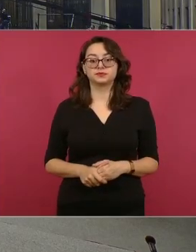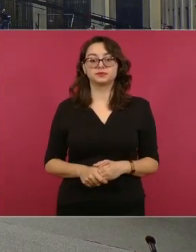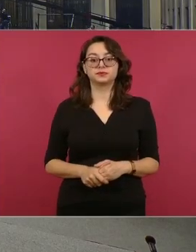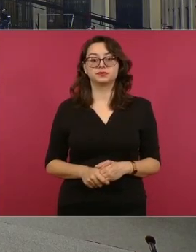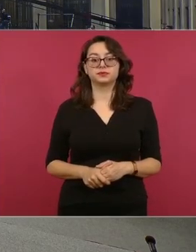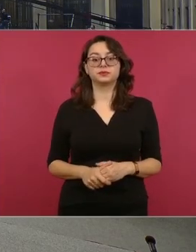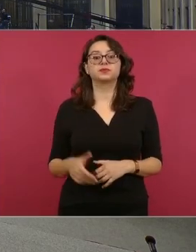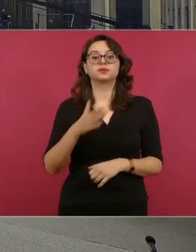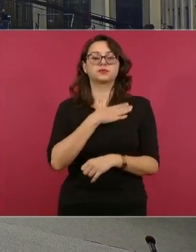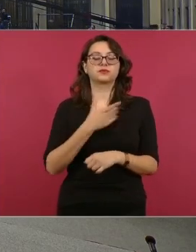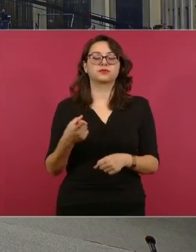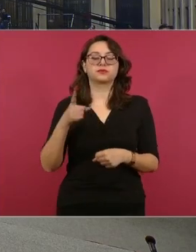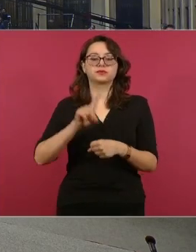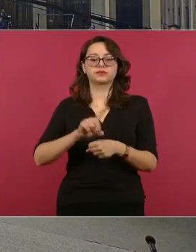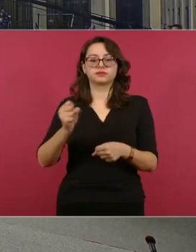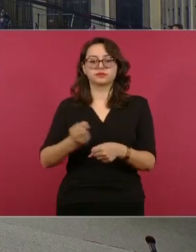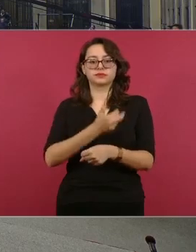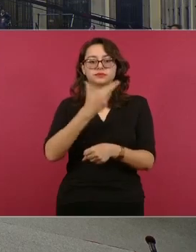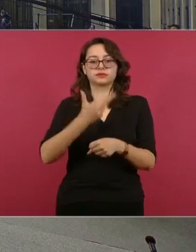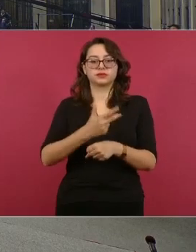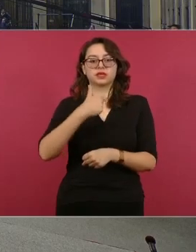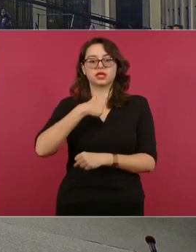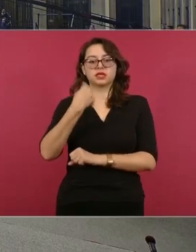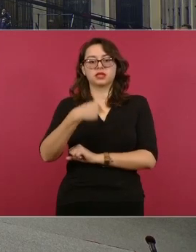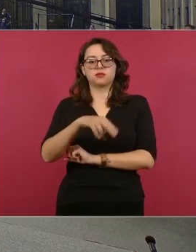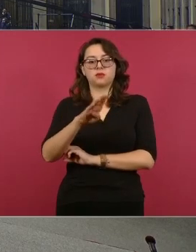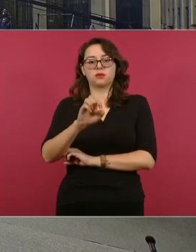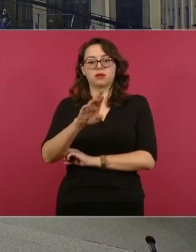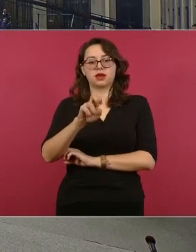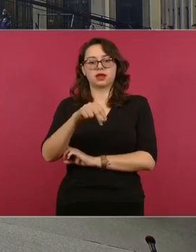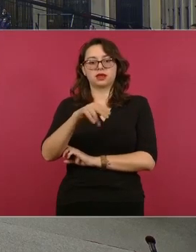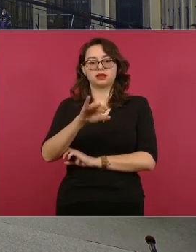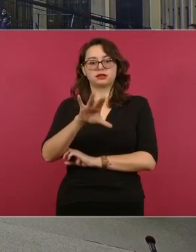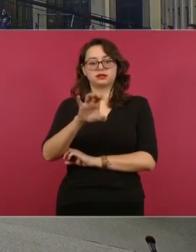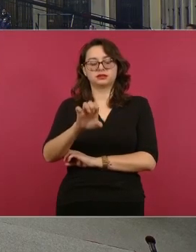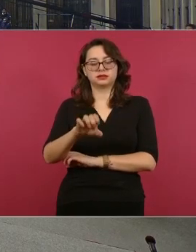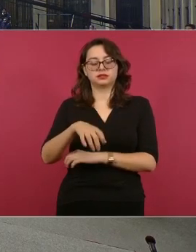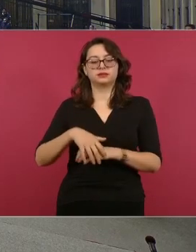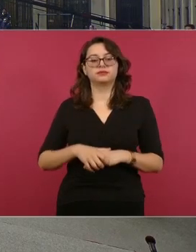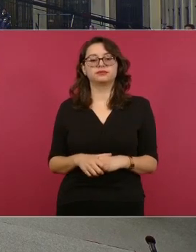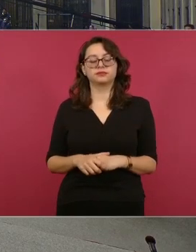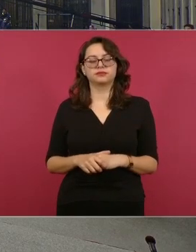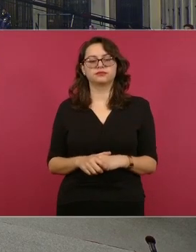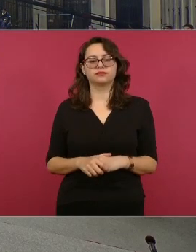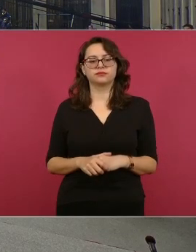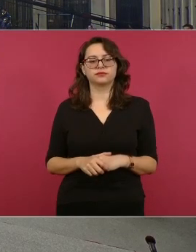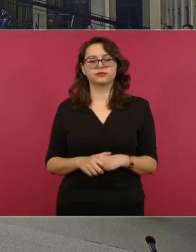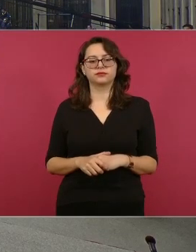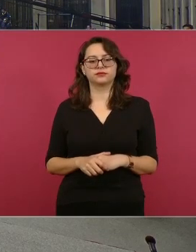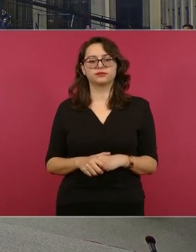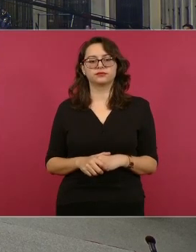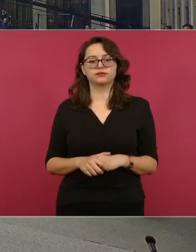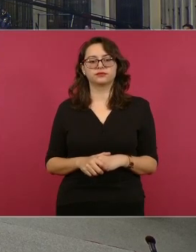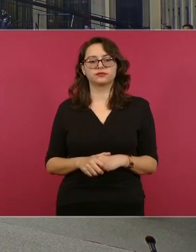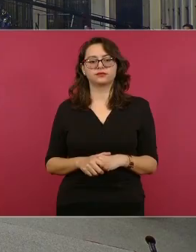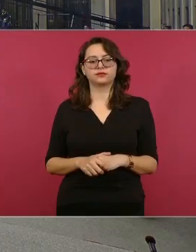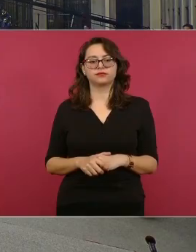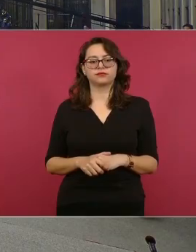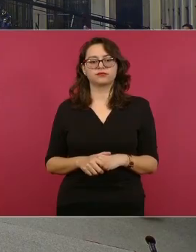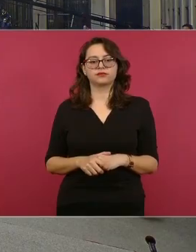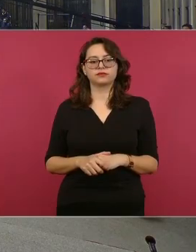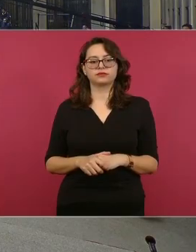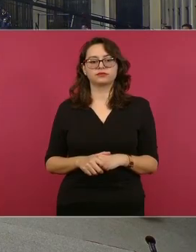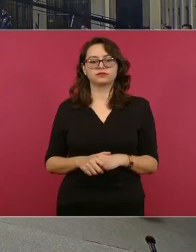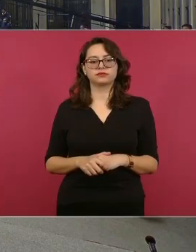Buenos días, secretaria. Berenice Telles Hernández, de ELIT de México. Bueno, mi pregunta es,